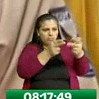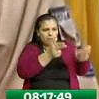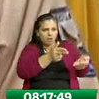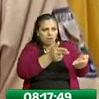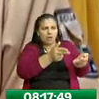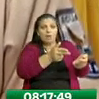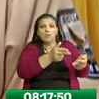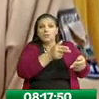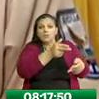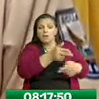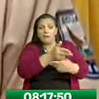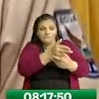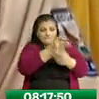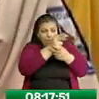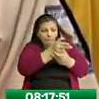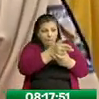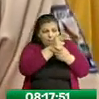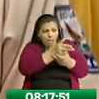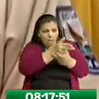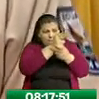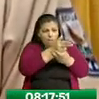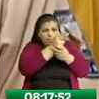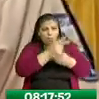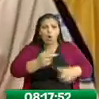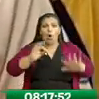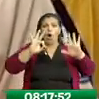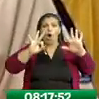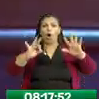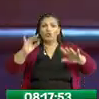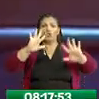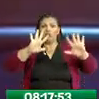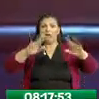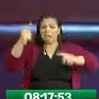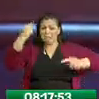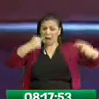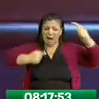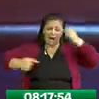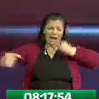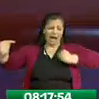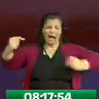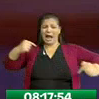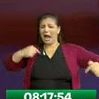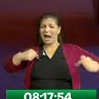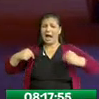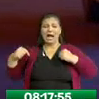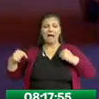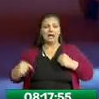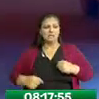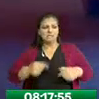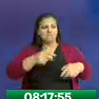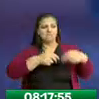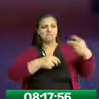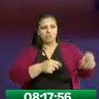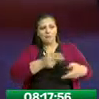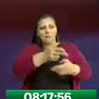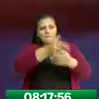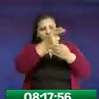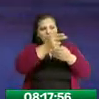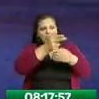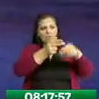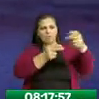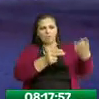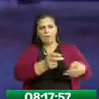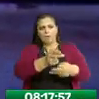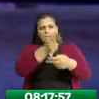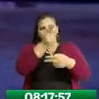a ir dilucidando y determinando en el transcurso de la investigación. Con esto se descarta el intento de robo o un problema relacionado con